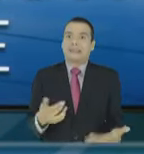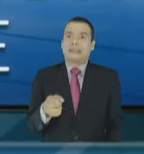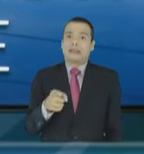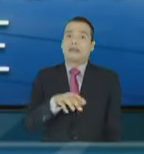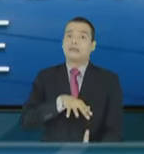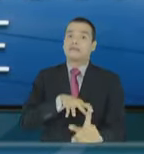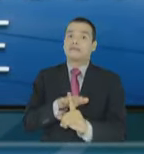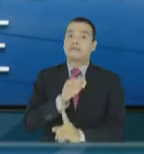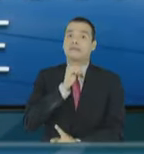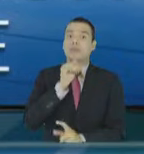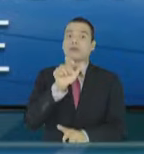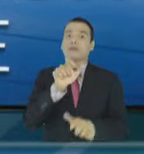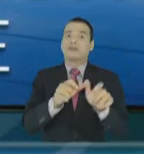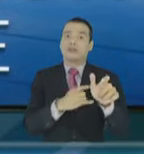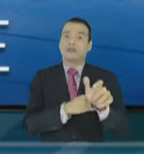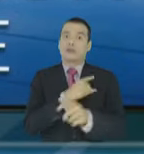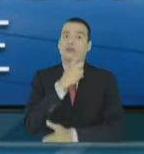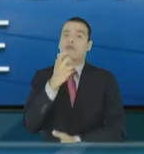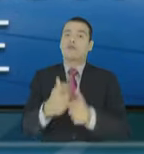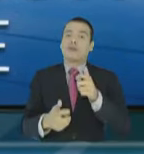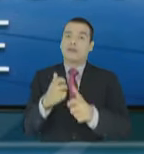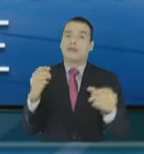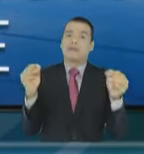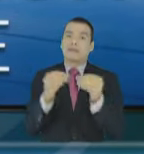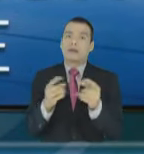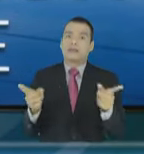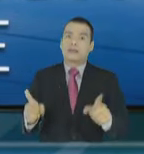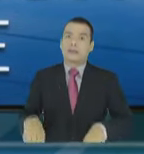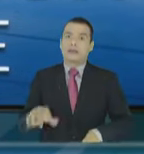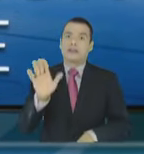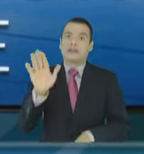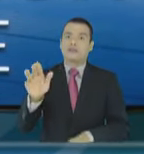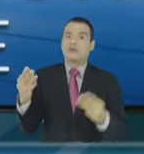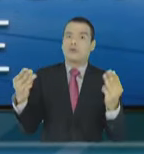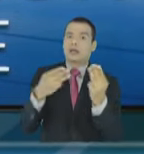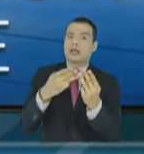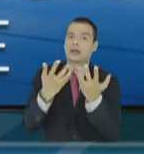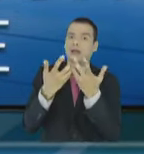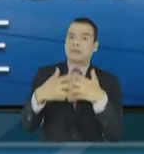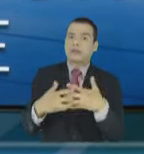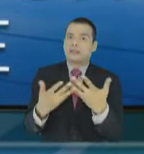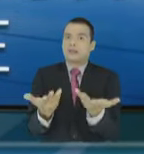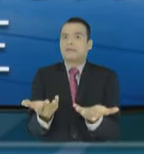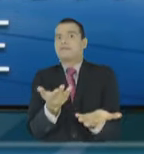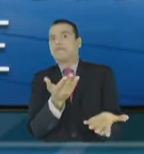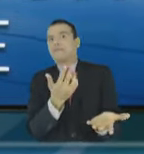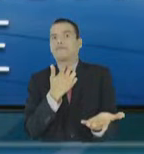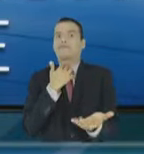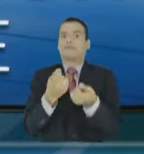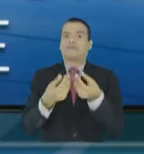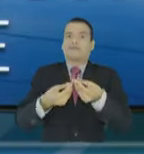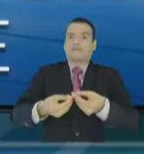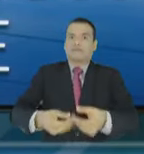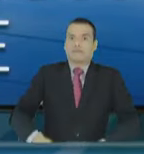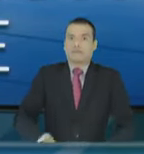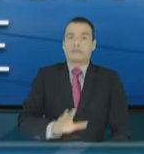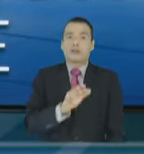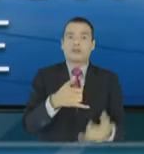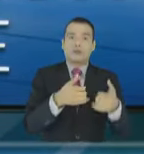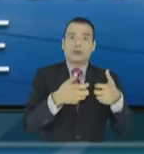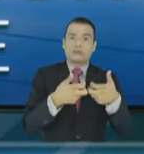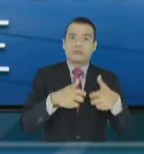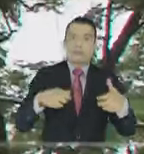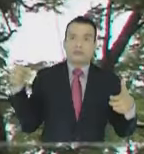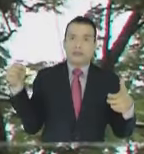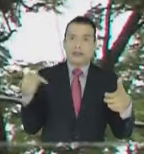usuarios y las pérdidas económicas para el sector energético por la comercialización de este tipo de cables no certificados en el